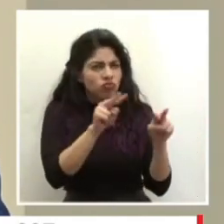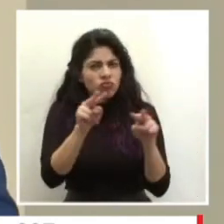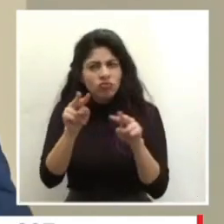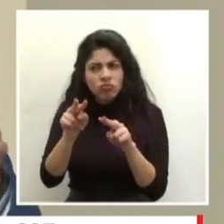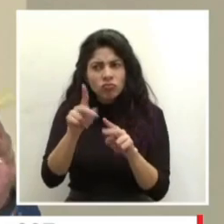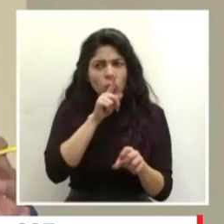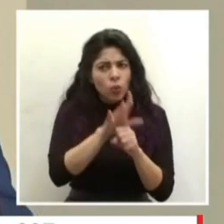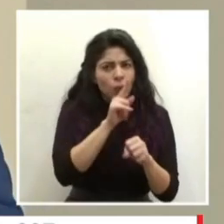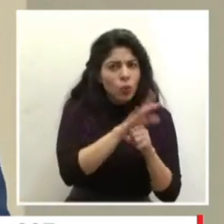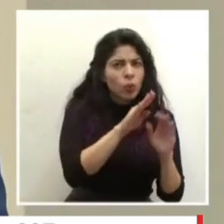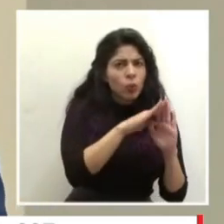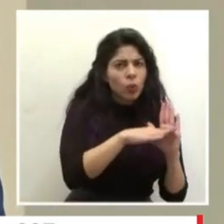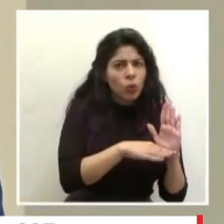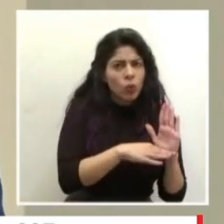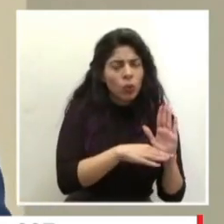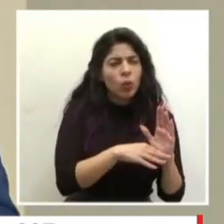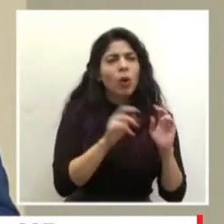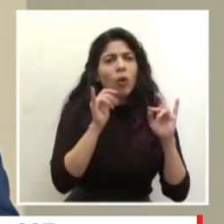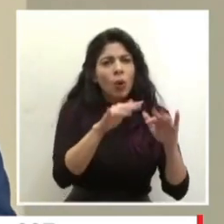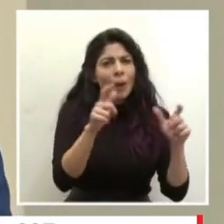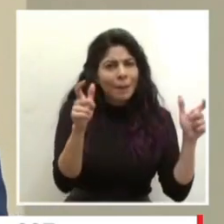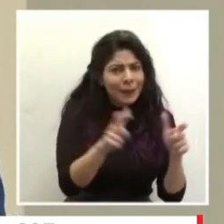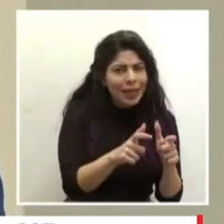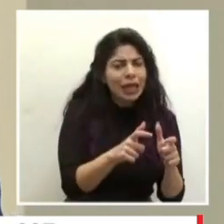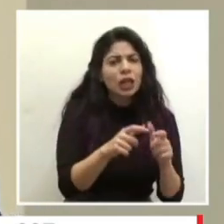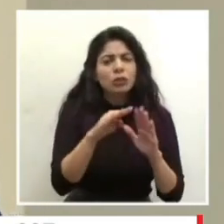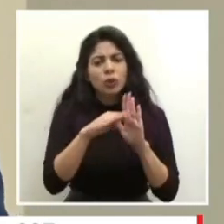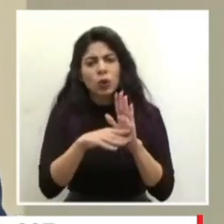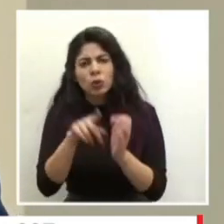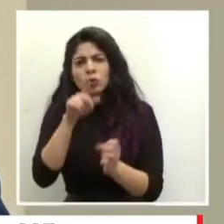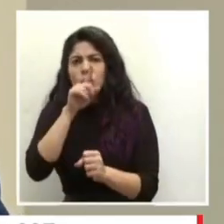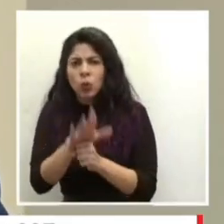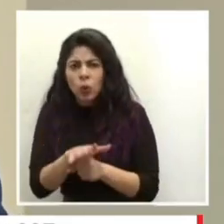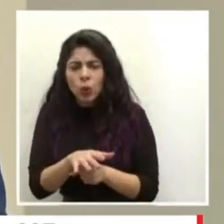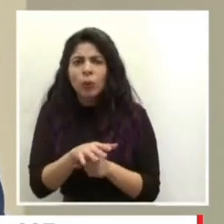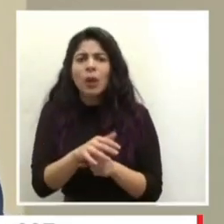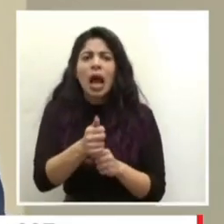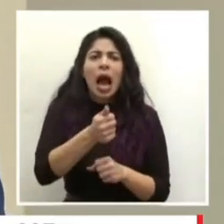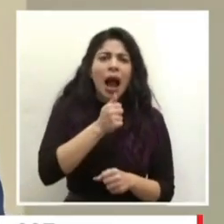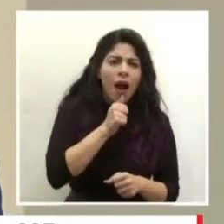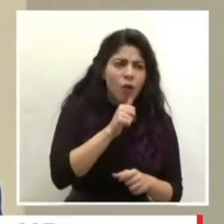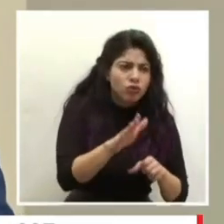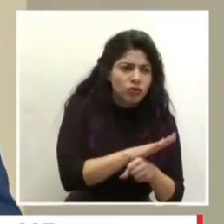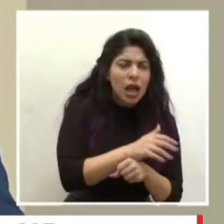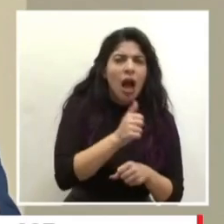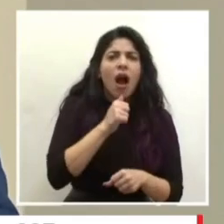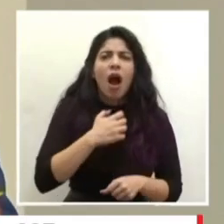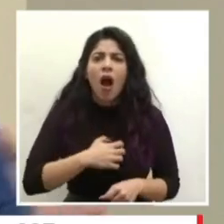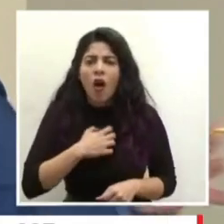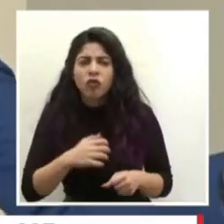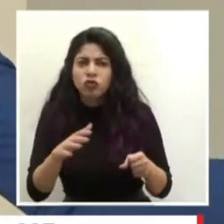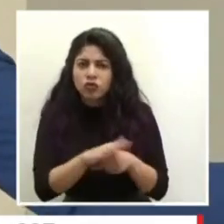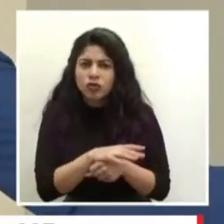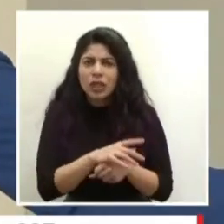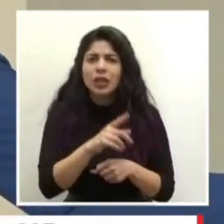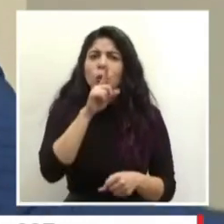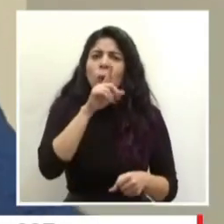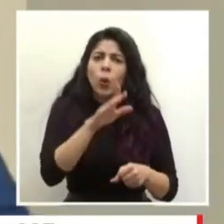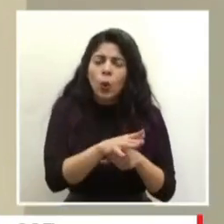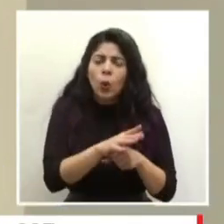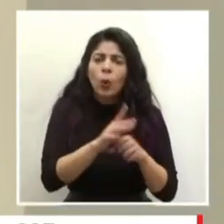ocurrir en una disminución de aforo, con todos los protocolos, con el agua disponible, el jabón, que se estén cumpliendo